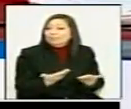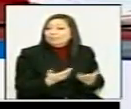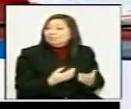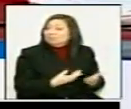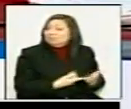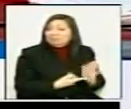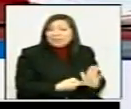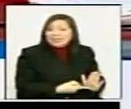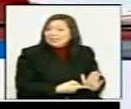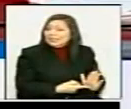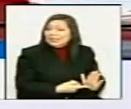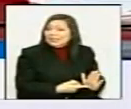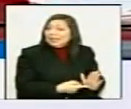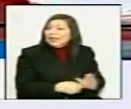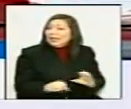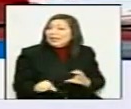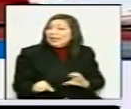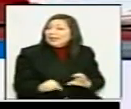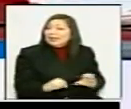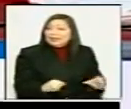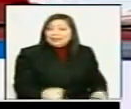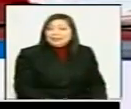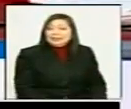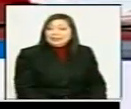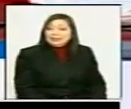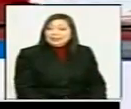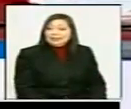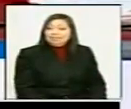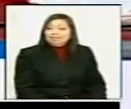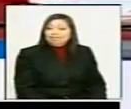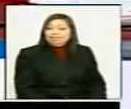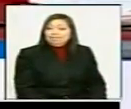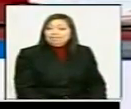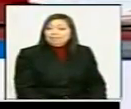noticia, se hizo escarnio